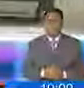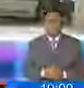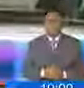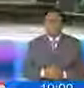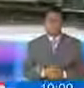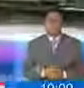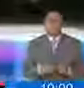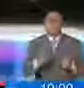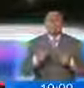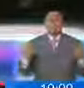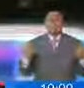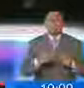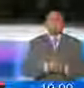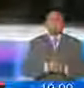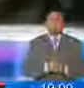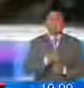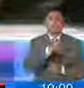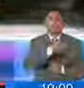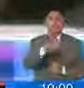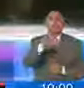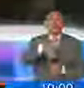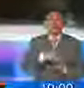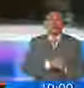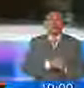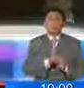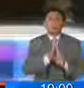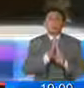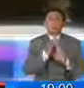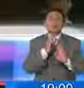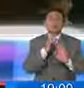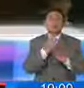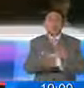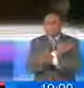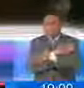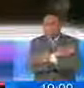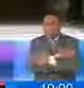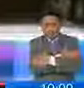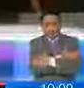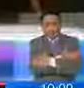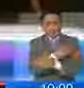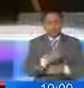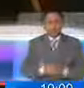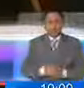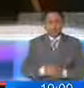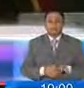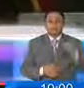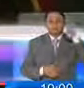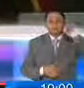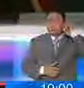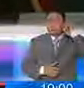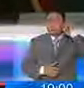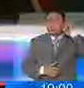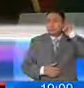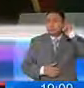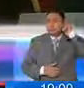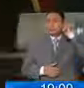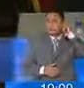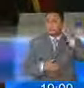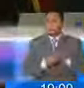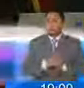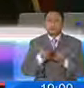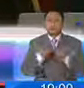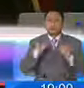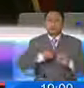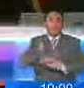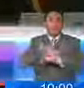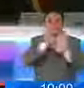opositores, los gobiernistas hicieron una larga fila para abrazar y felicitar a Vaca Mancheno. por la transparencia y por una lucha